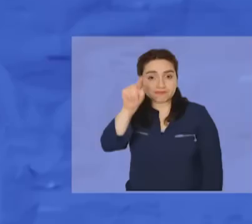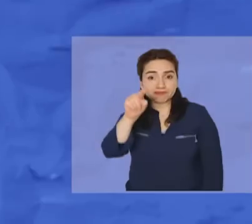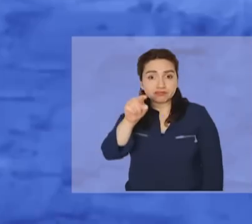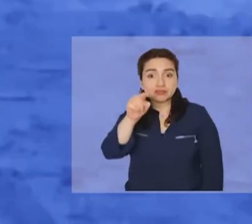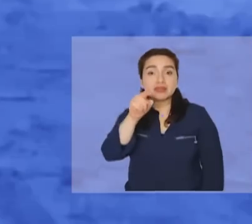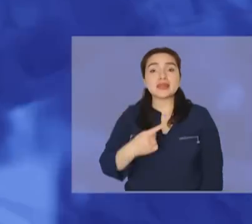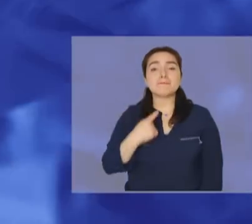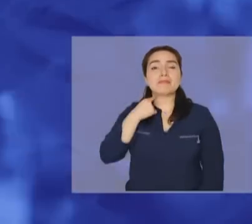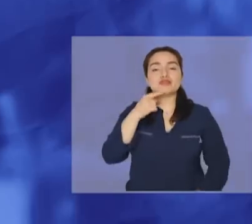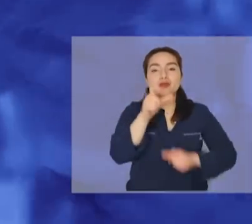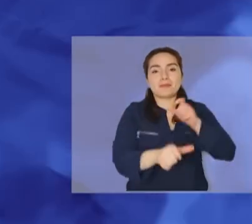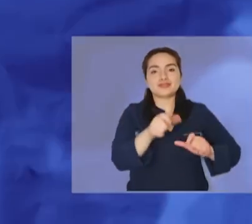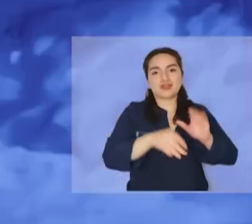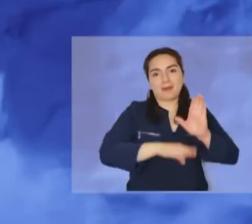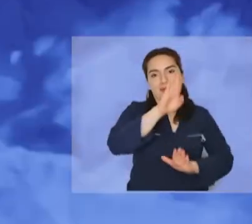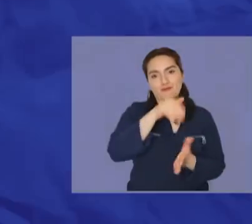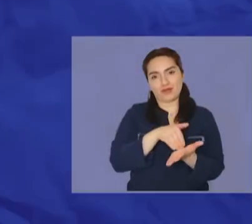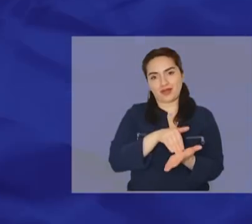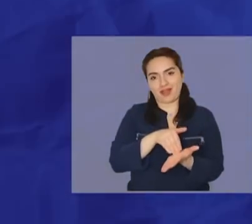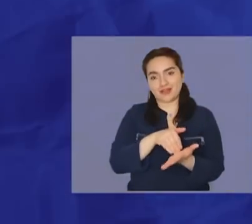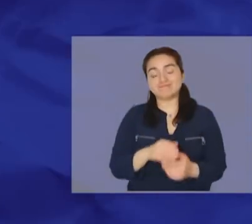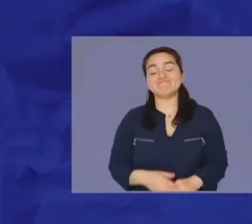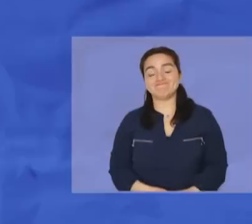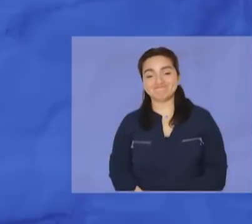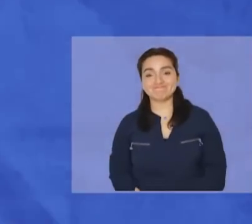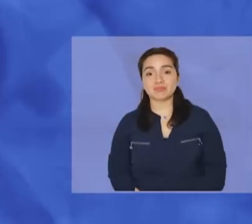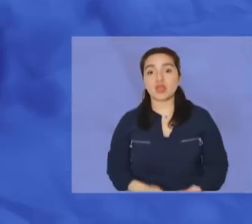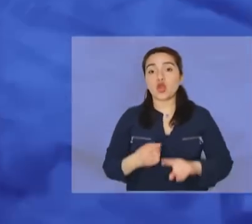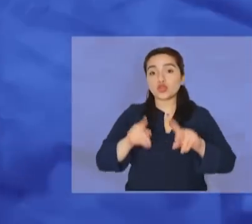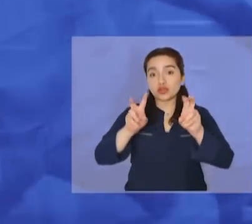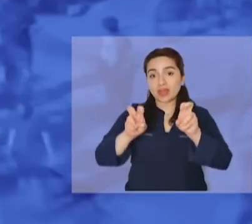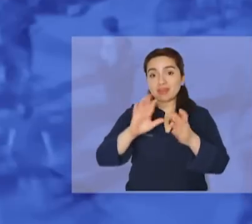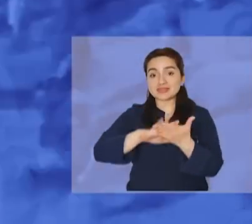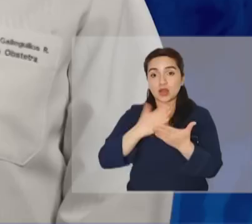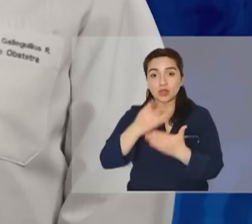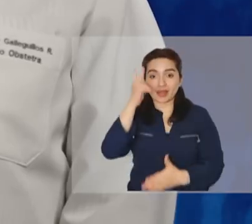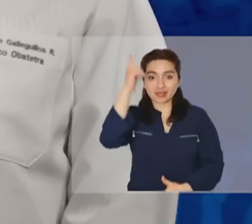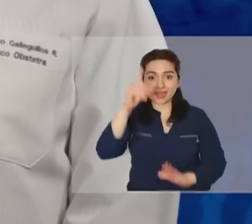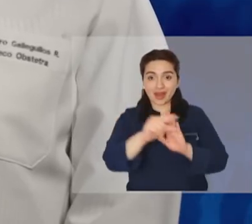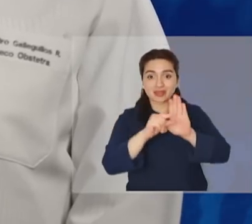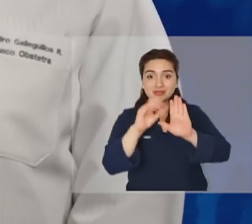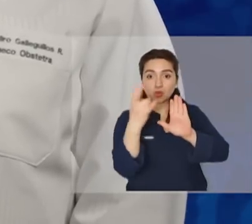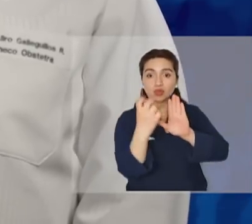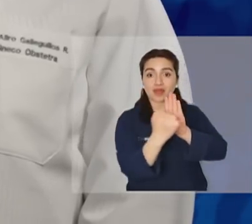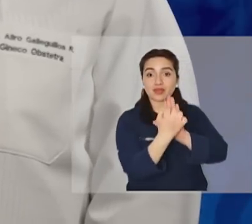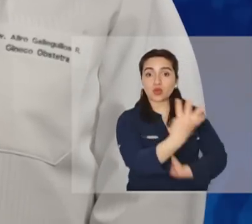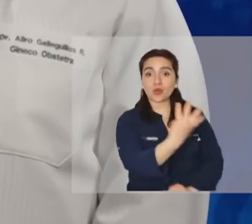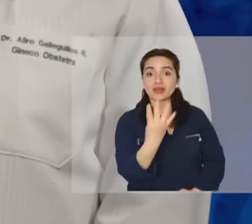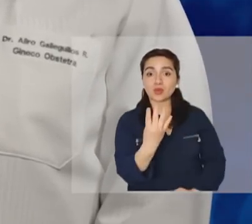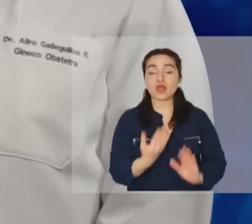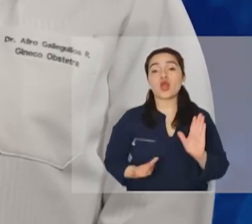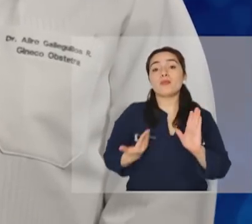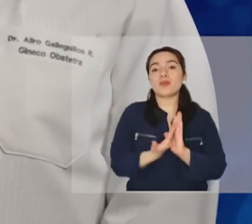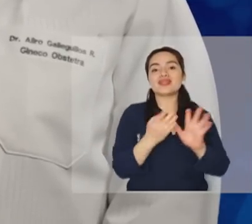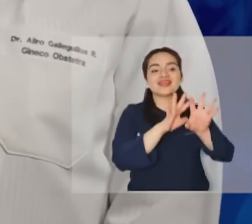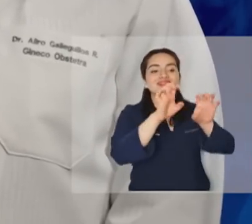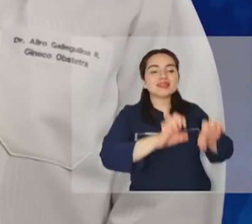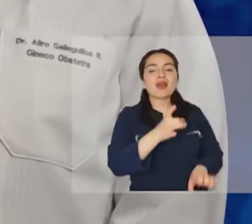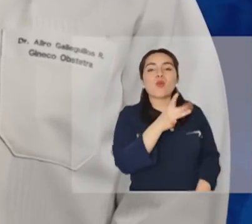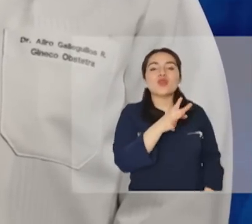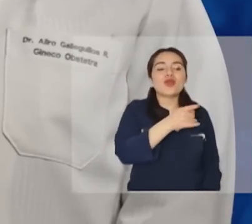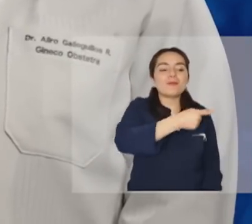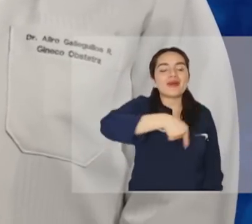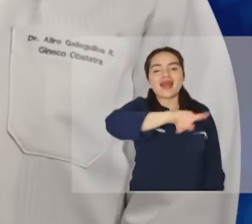puede ser que por un gusto ideológico generemos un impacto ante los más vulnerables. Por otro lado, la salud indígena en el inciso 2 del